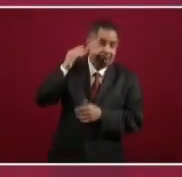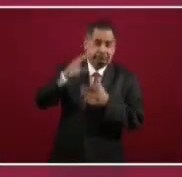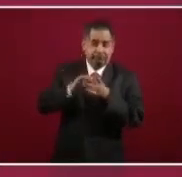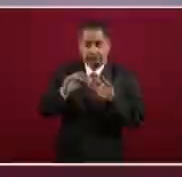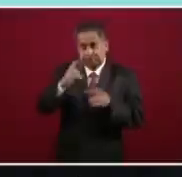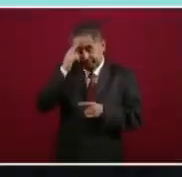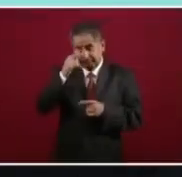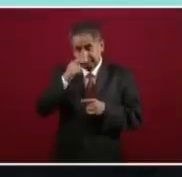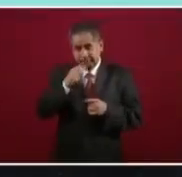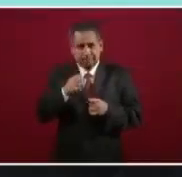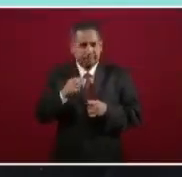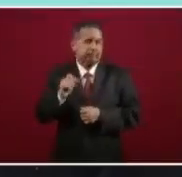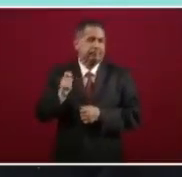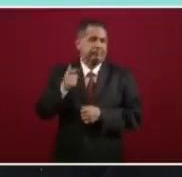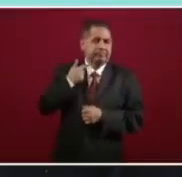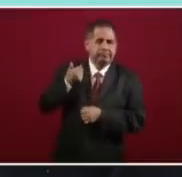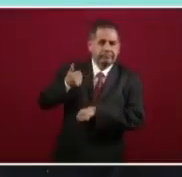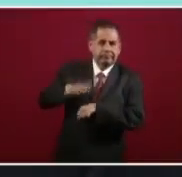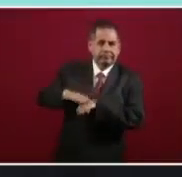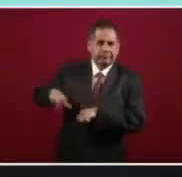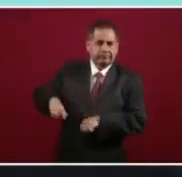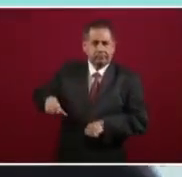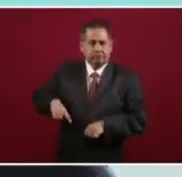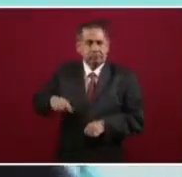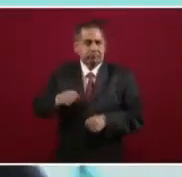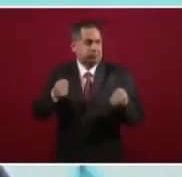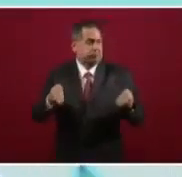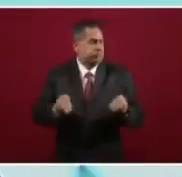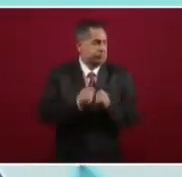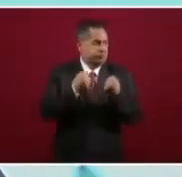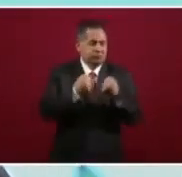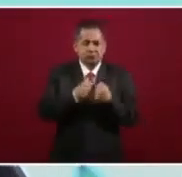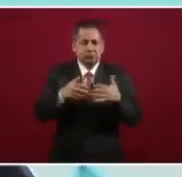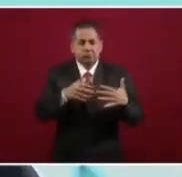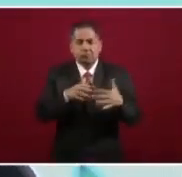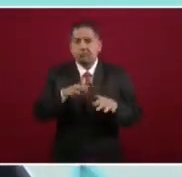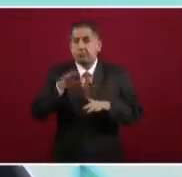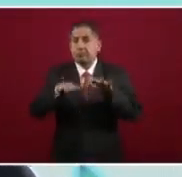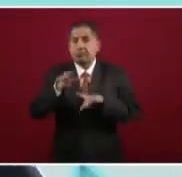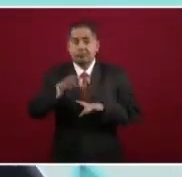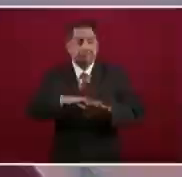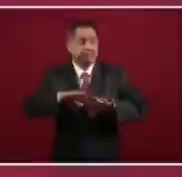de las pasadas administraciones cuando detenían